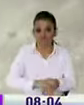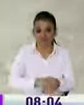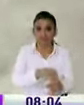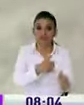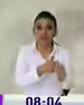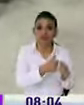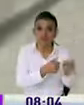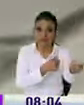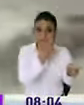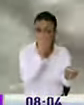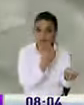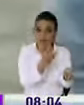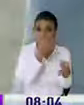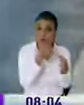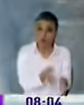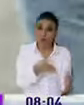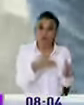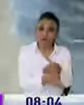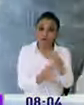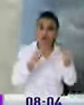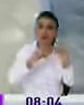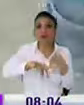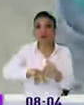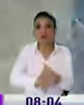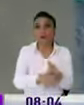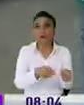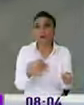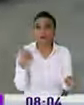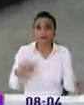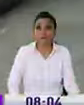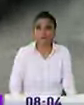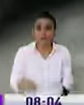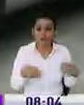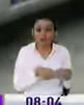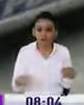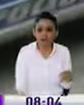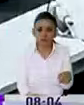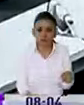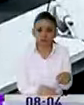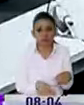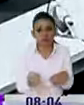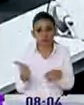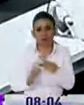metros del hostal cuando salía caminando con las maletas. El otro logró fugar.